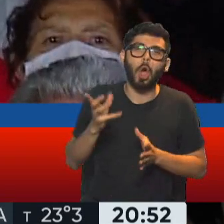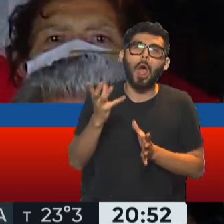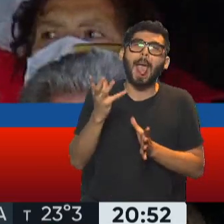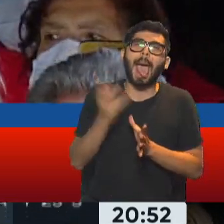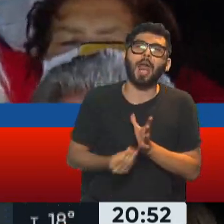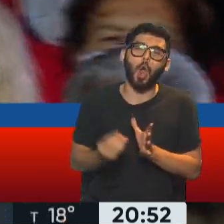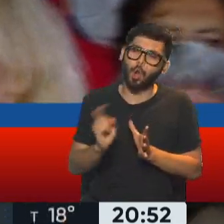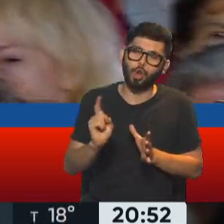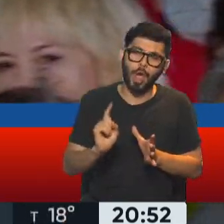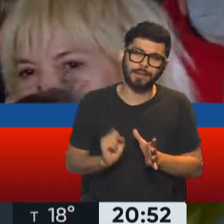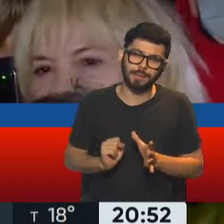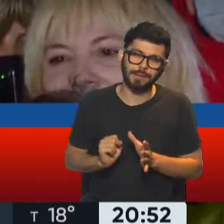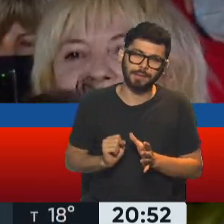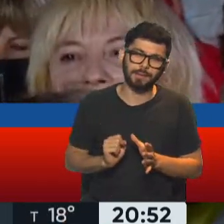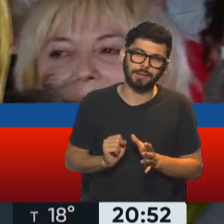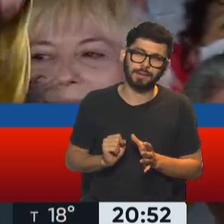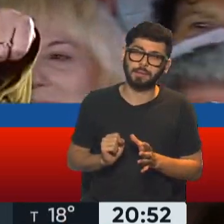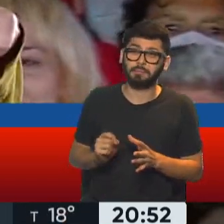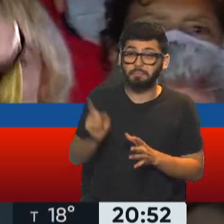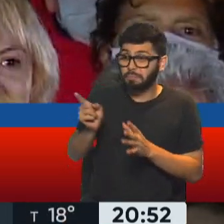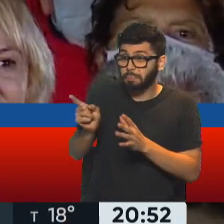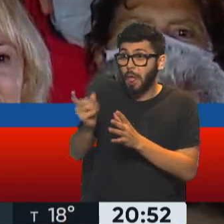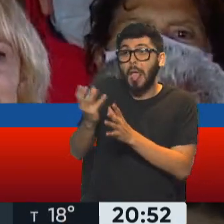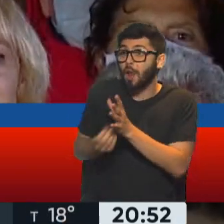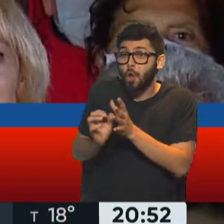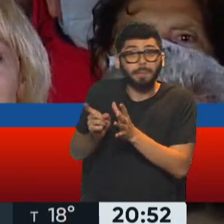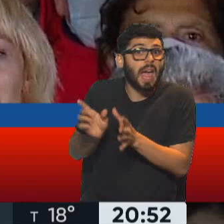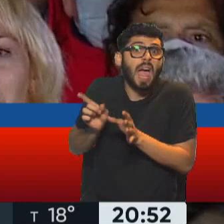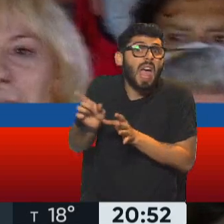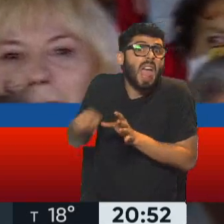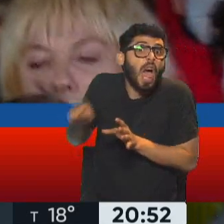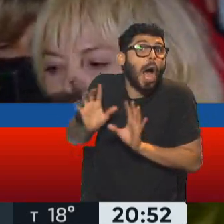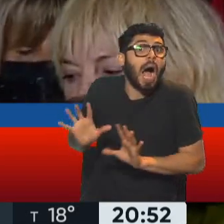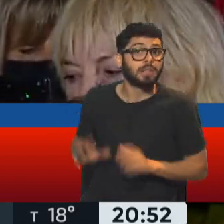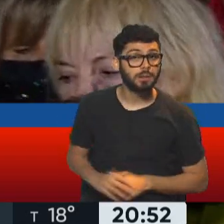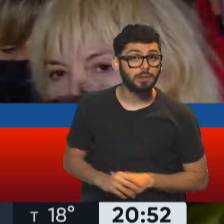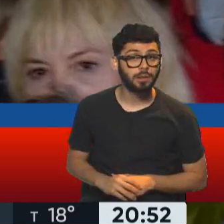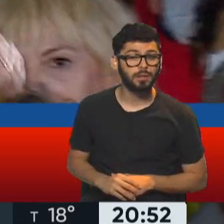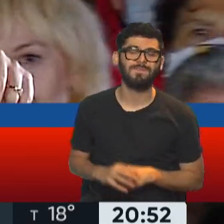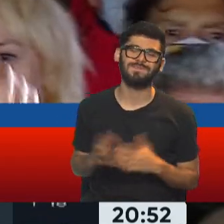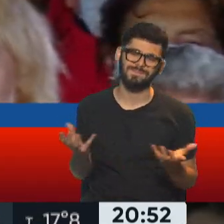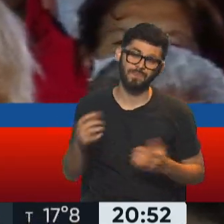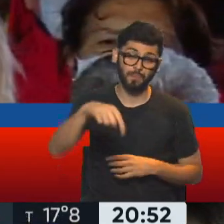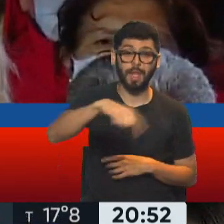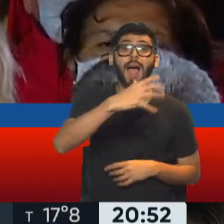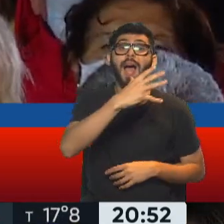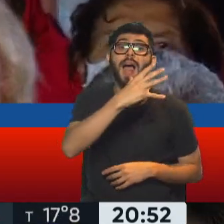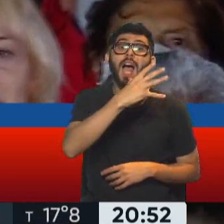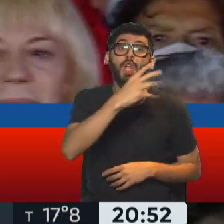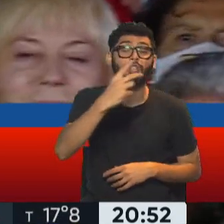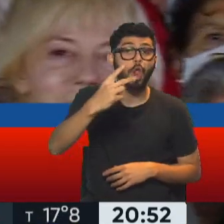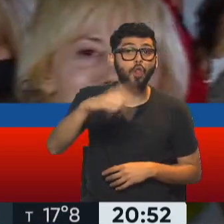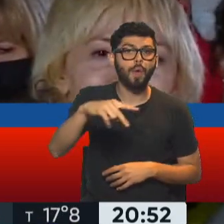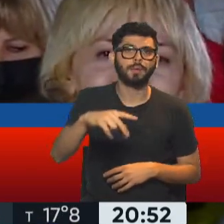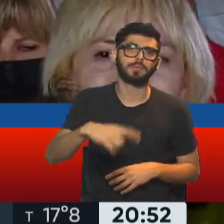una equivocación. Esto es lo que son. Por eso, este 14 de noviembre, tenemos